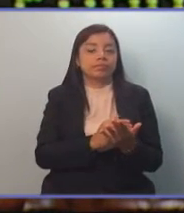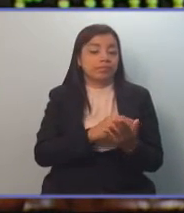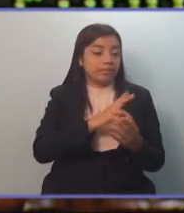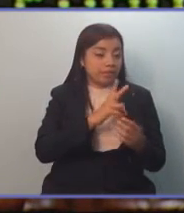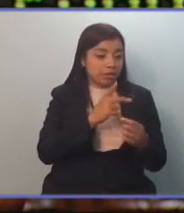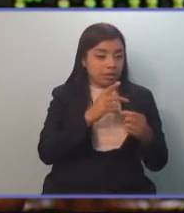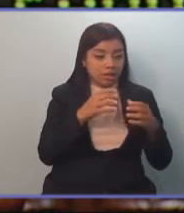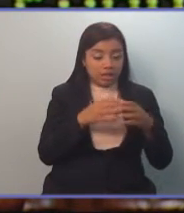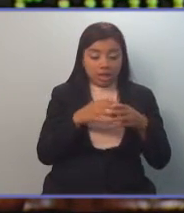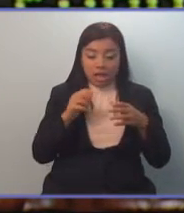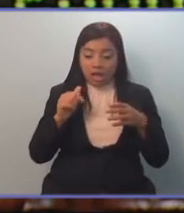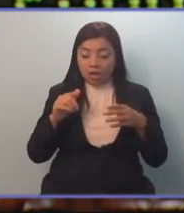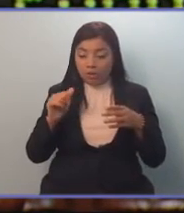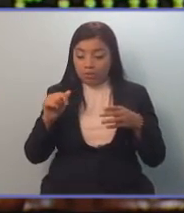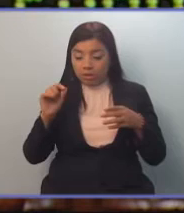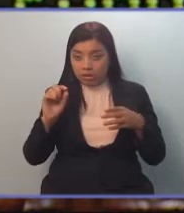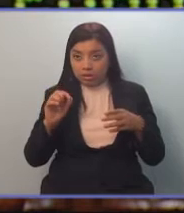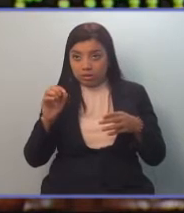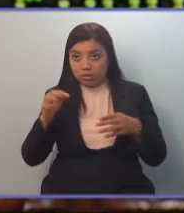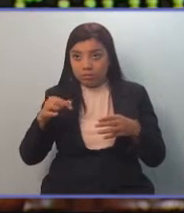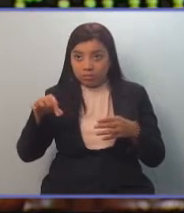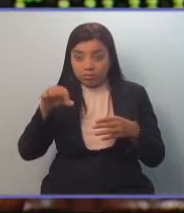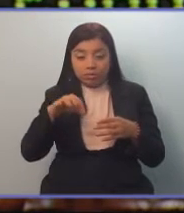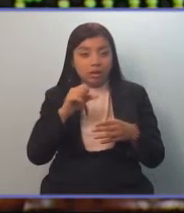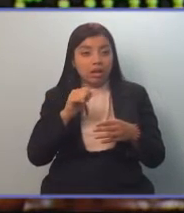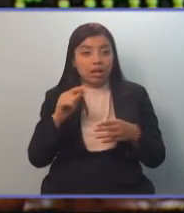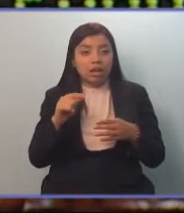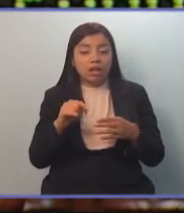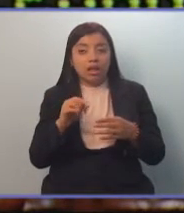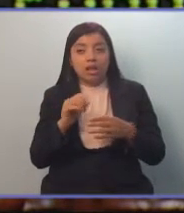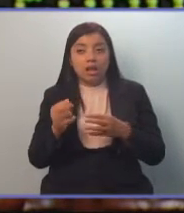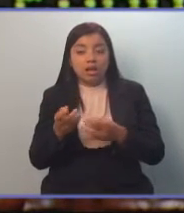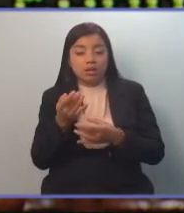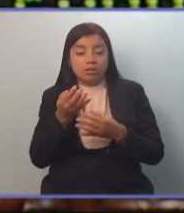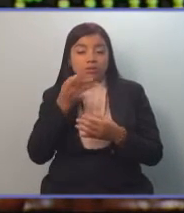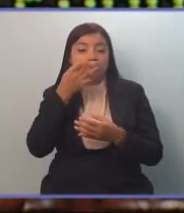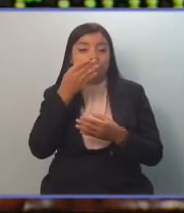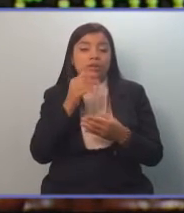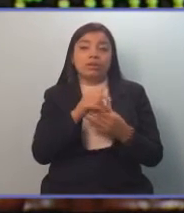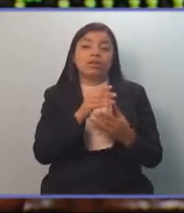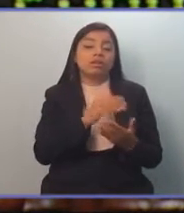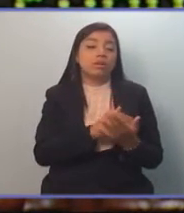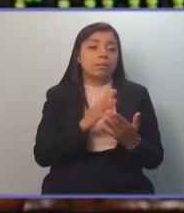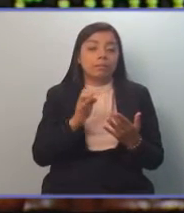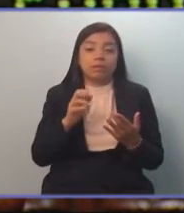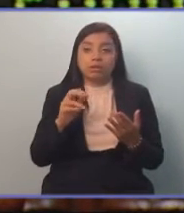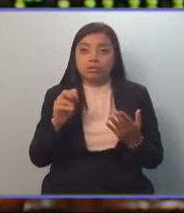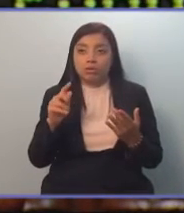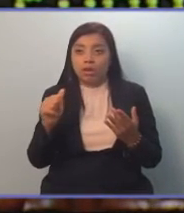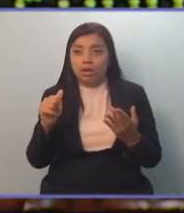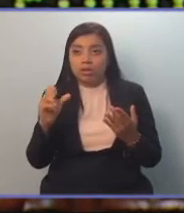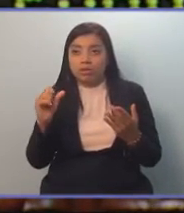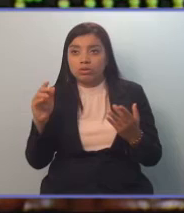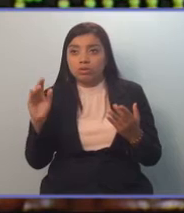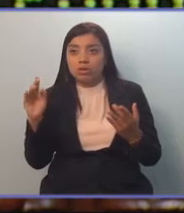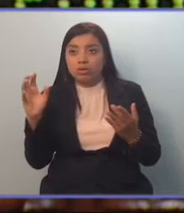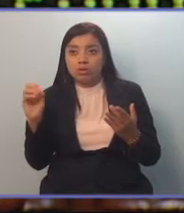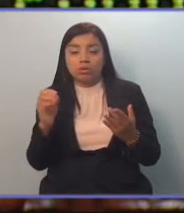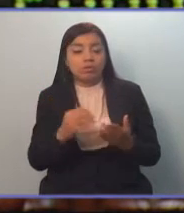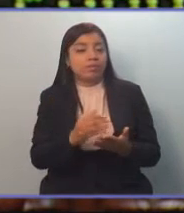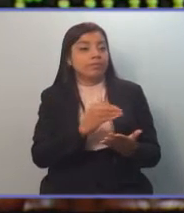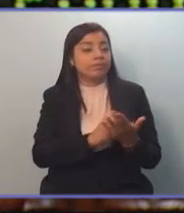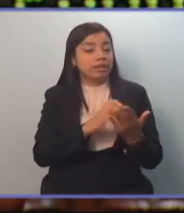en polvo. 2.2. Azufre. 2.3. Benzoato de sodio. 2.4. Carbonato de